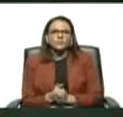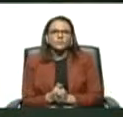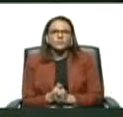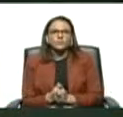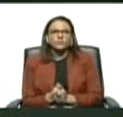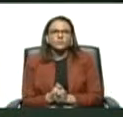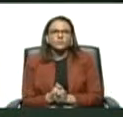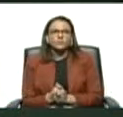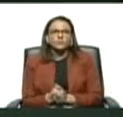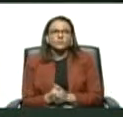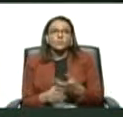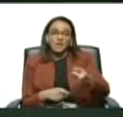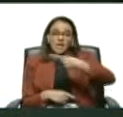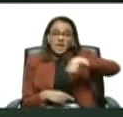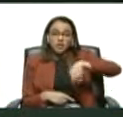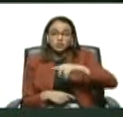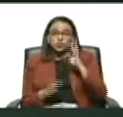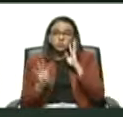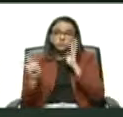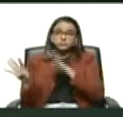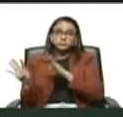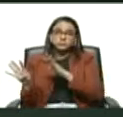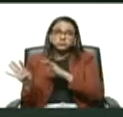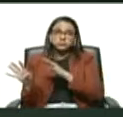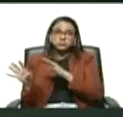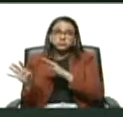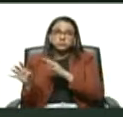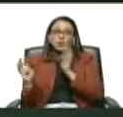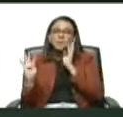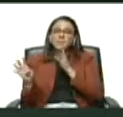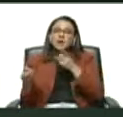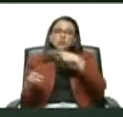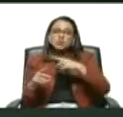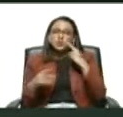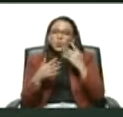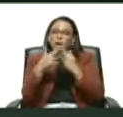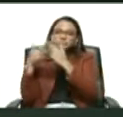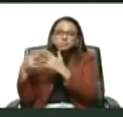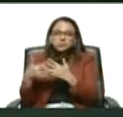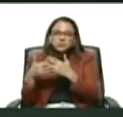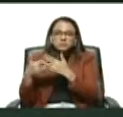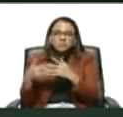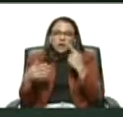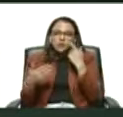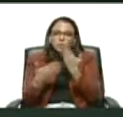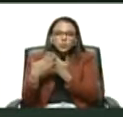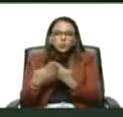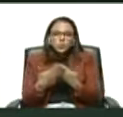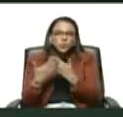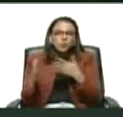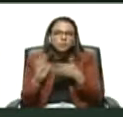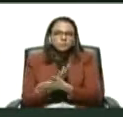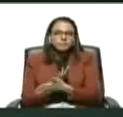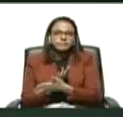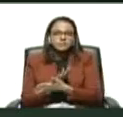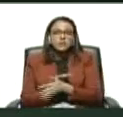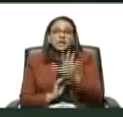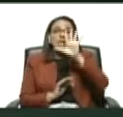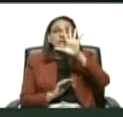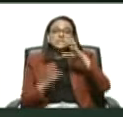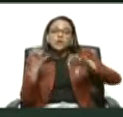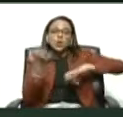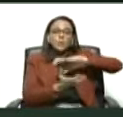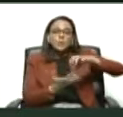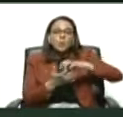esto lo saca un centro de estudio, yo lo mostré la otra vez, Atilio. Son los 5 conflictos a seguir